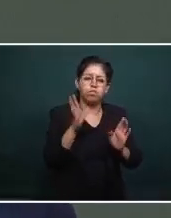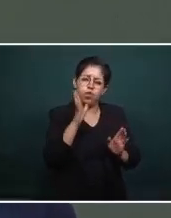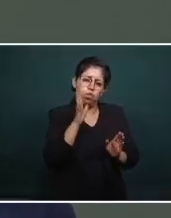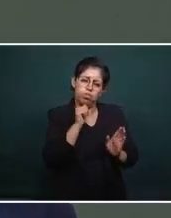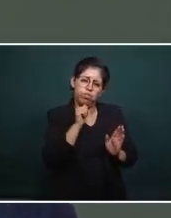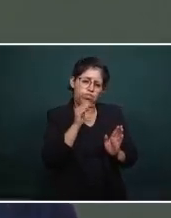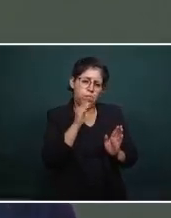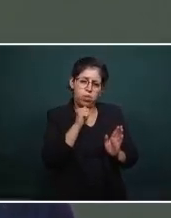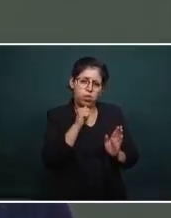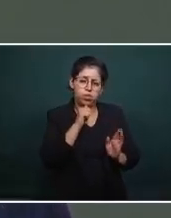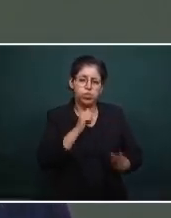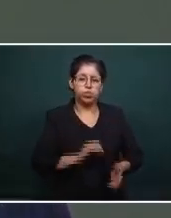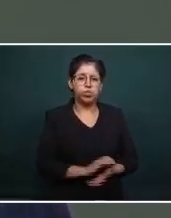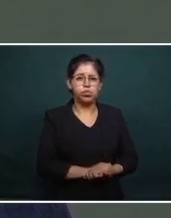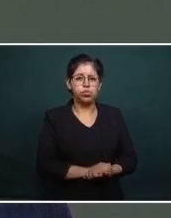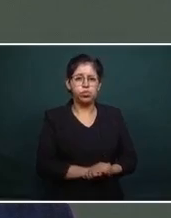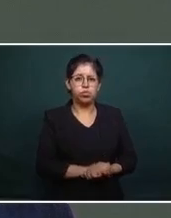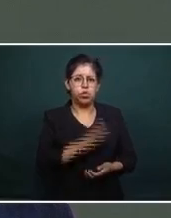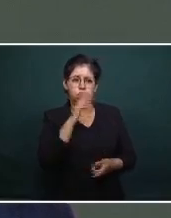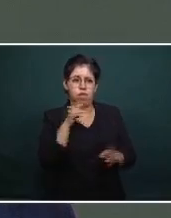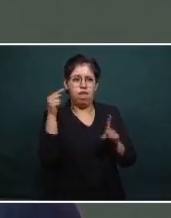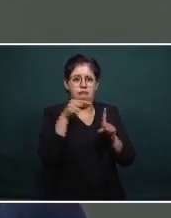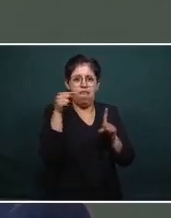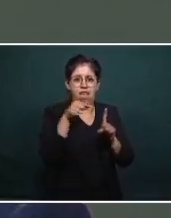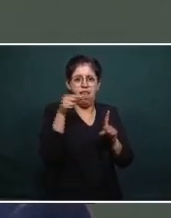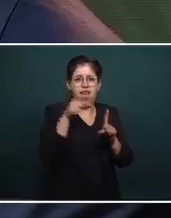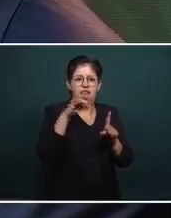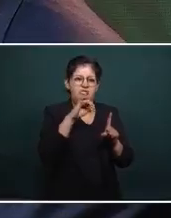pueden hacer juicios sumarios,